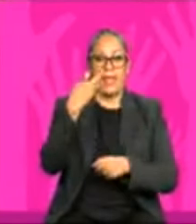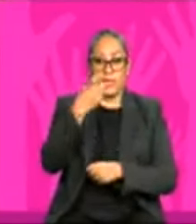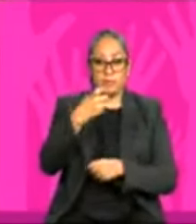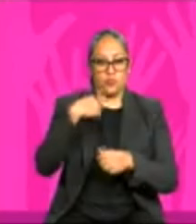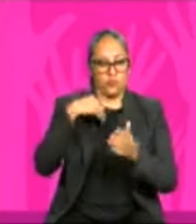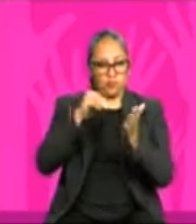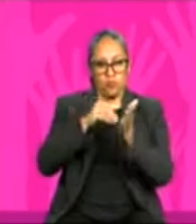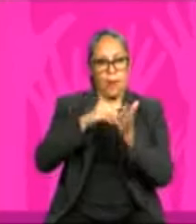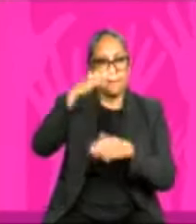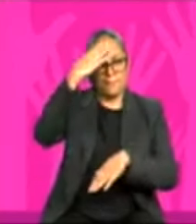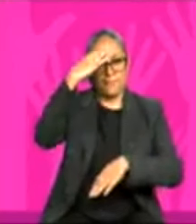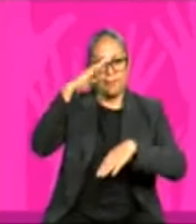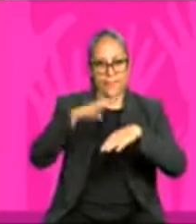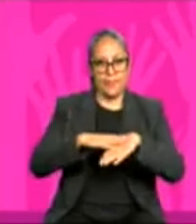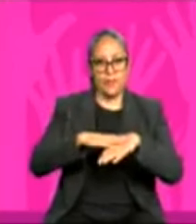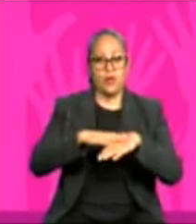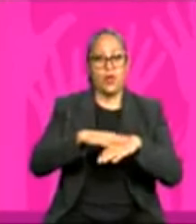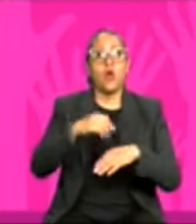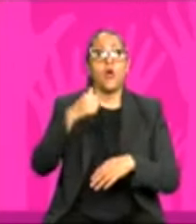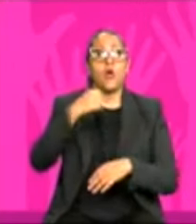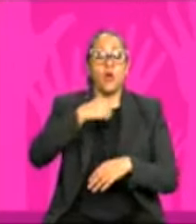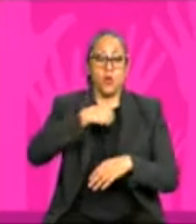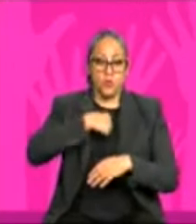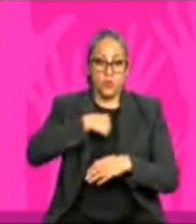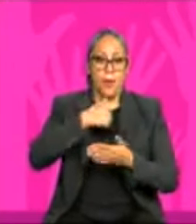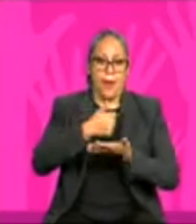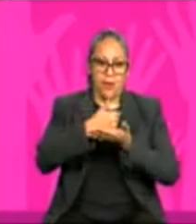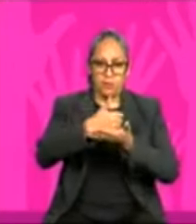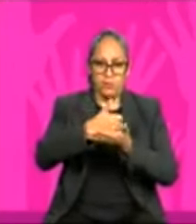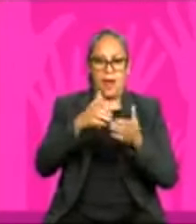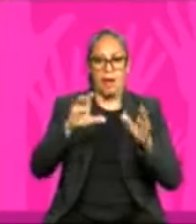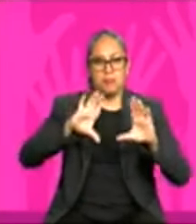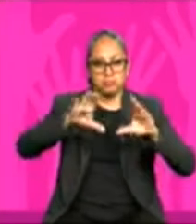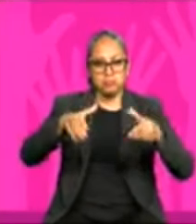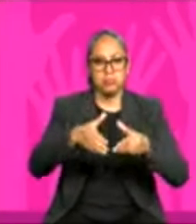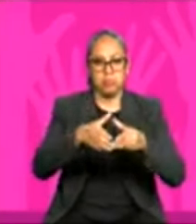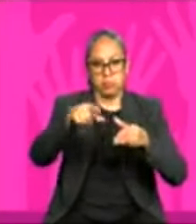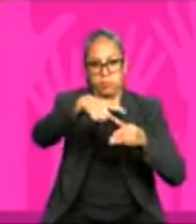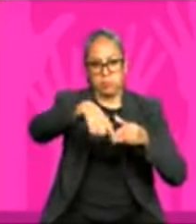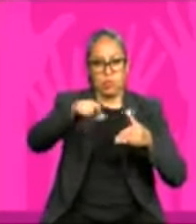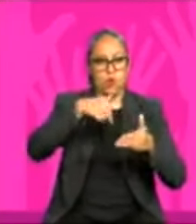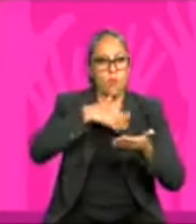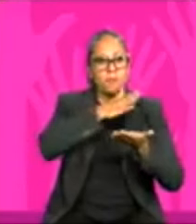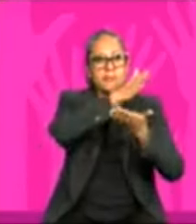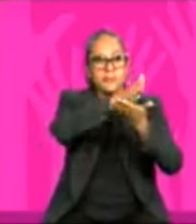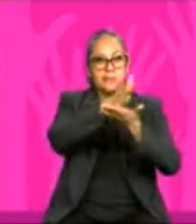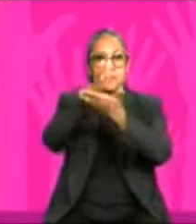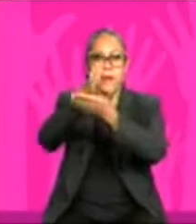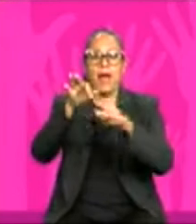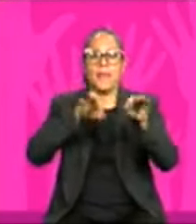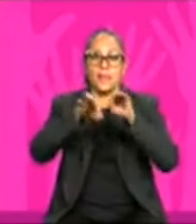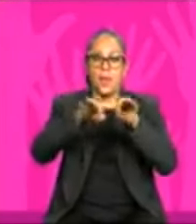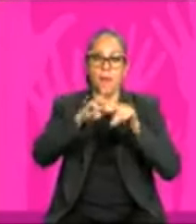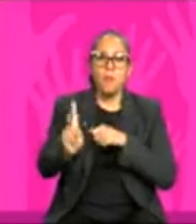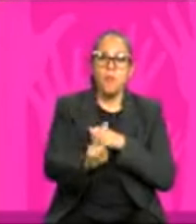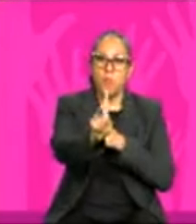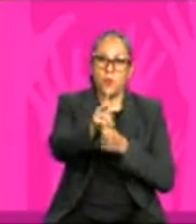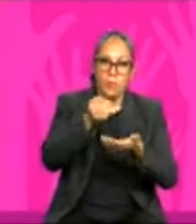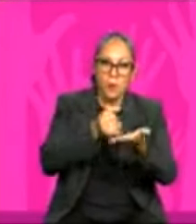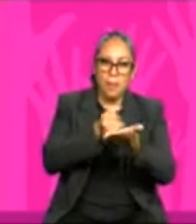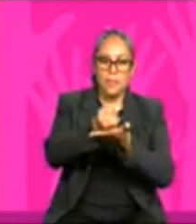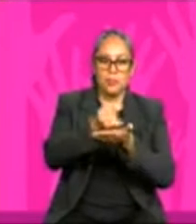olvida. Renuncié a la comodidad de mi hogar para irme a trabajar a comunidades campesinas. Me movió el